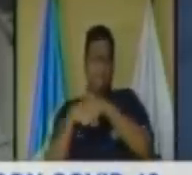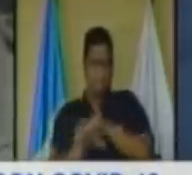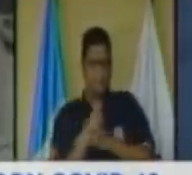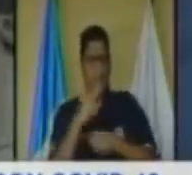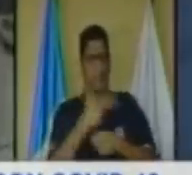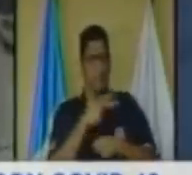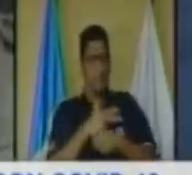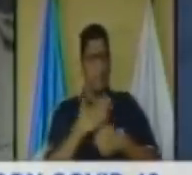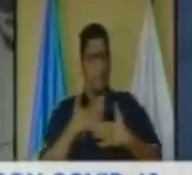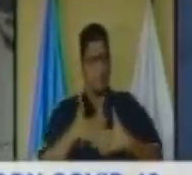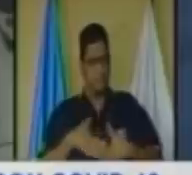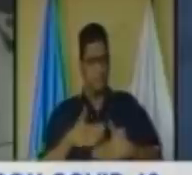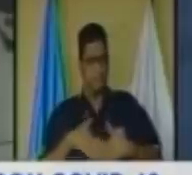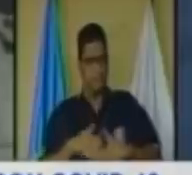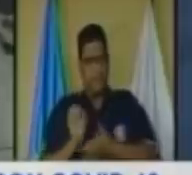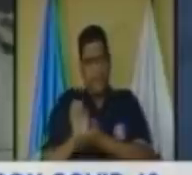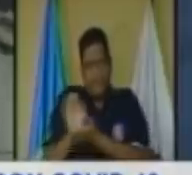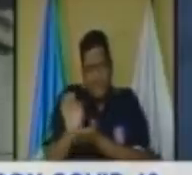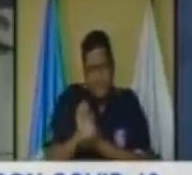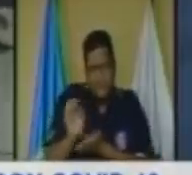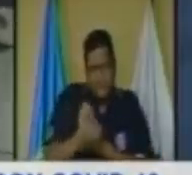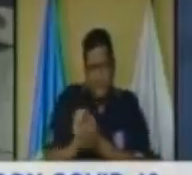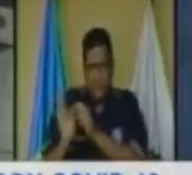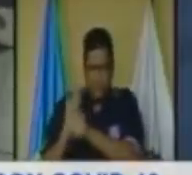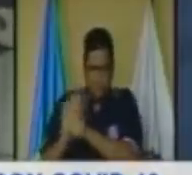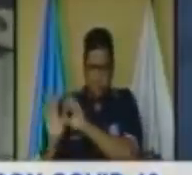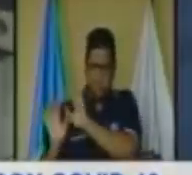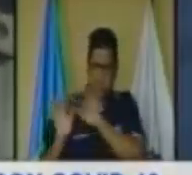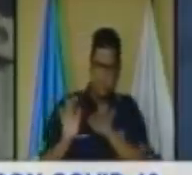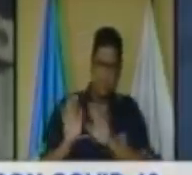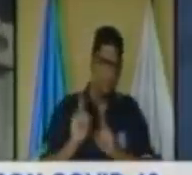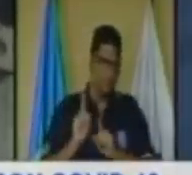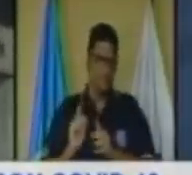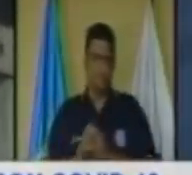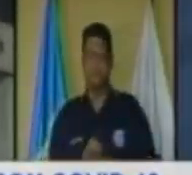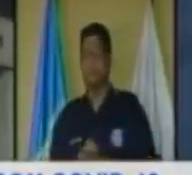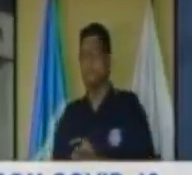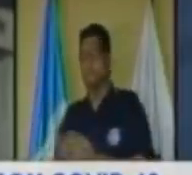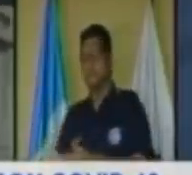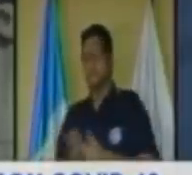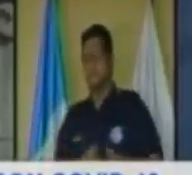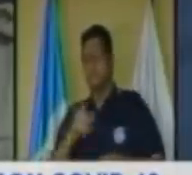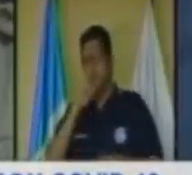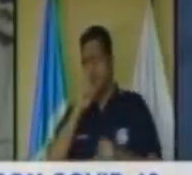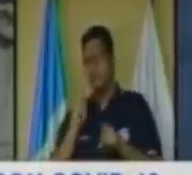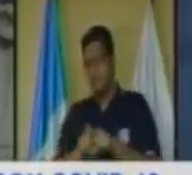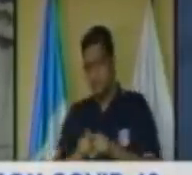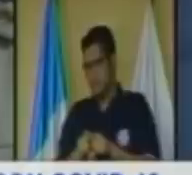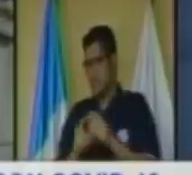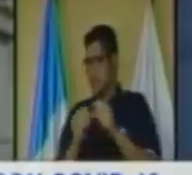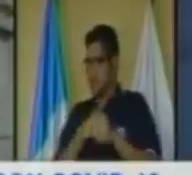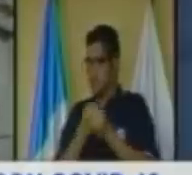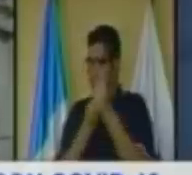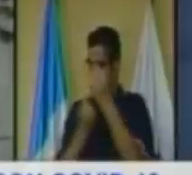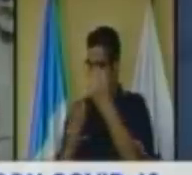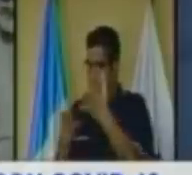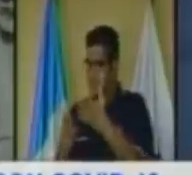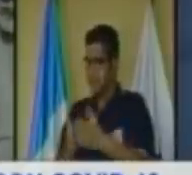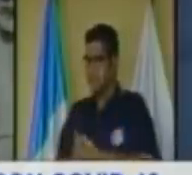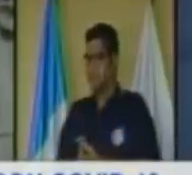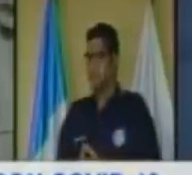manera, evitando la concentración. Y por último, quisiera decirles que